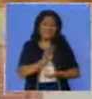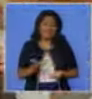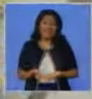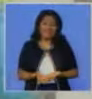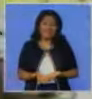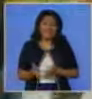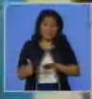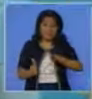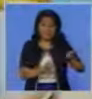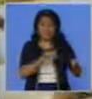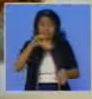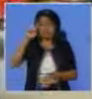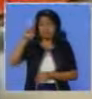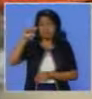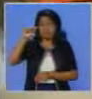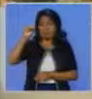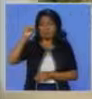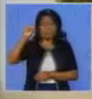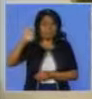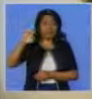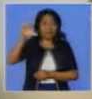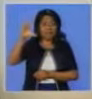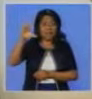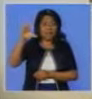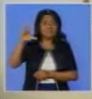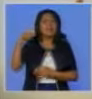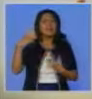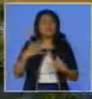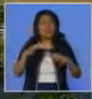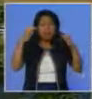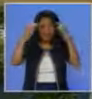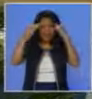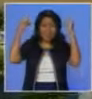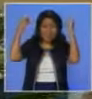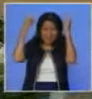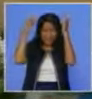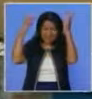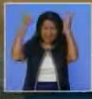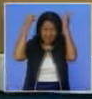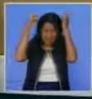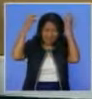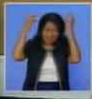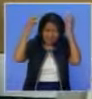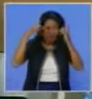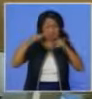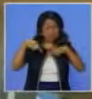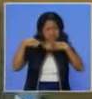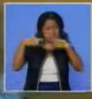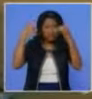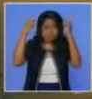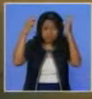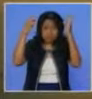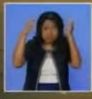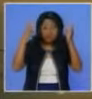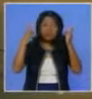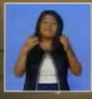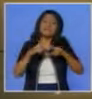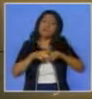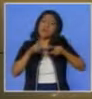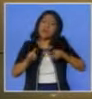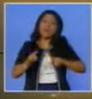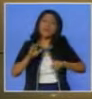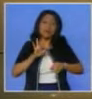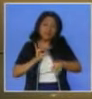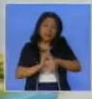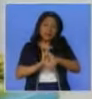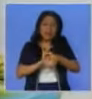Daniel tampoco fue atendido. Lleva semanas padeciendo dolores de cabeza, pero su consulta, como la del resto de pacientes, depende de la fecha que le